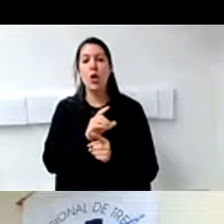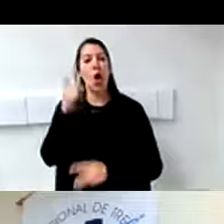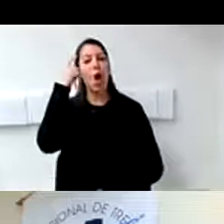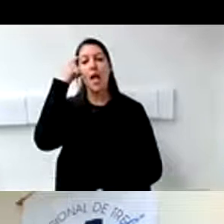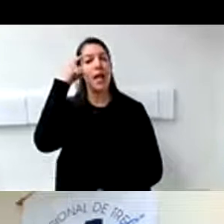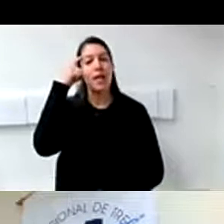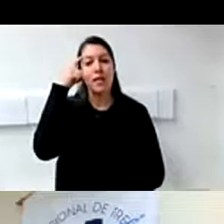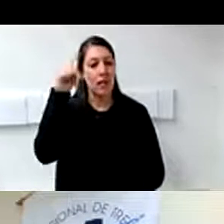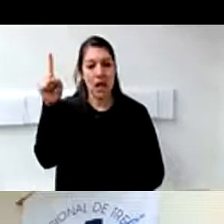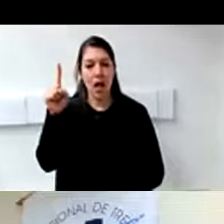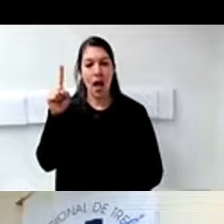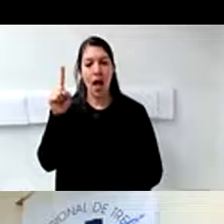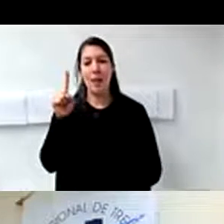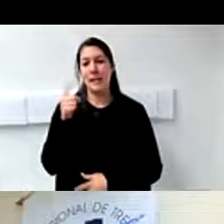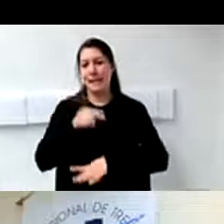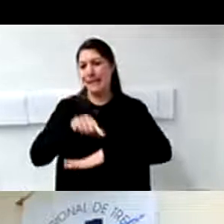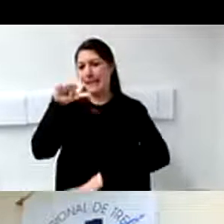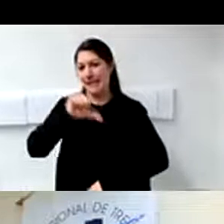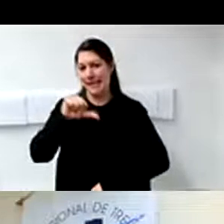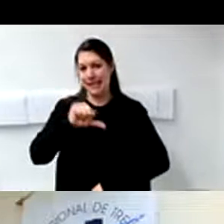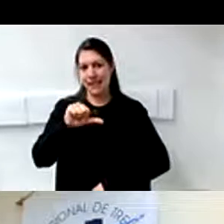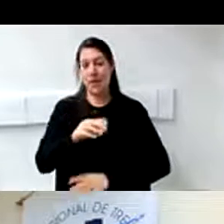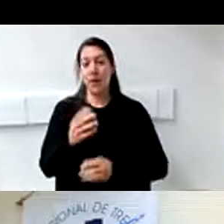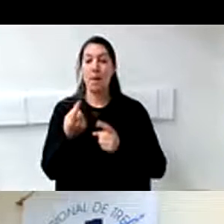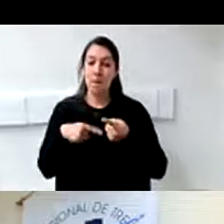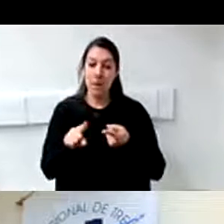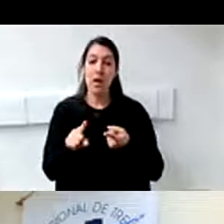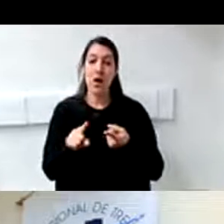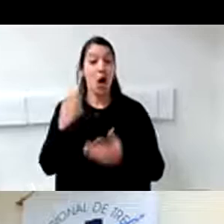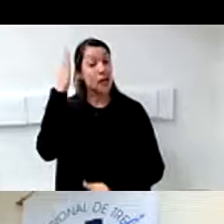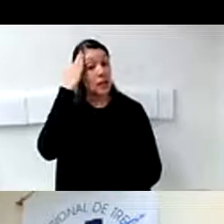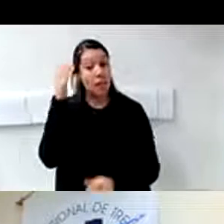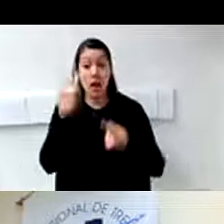meternos, porque venimos atrasados con el tiempo. Pero sépanlo